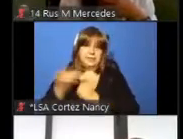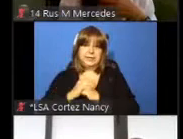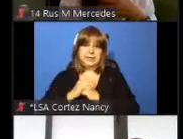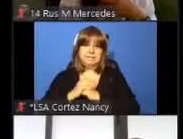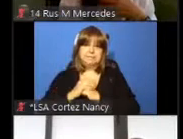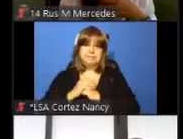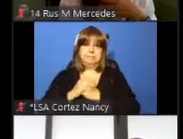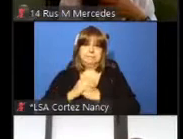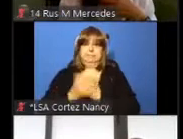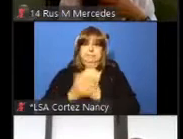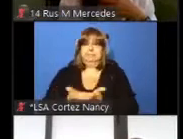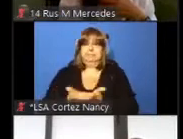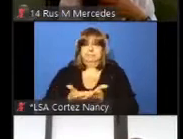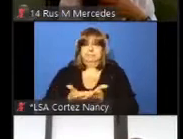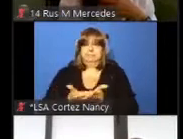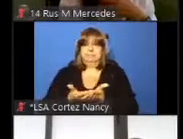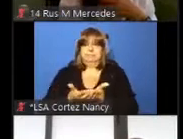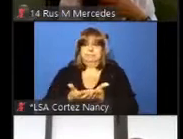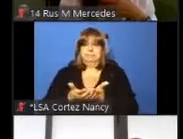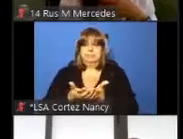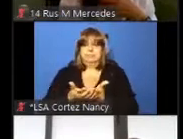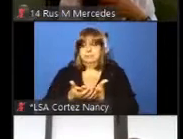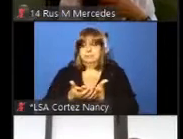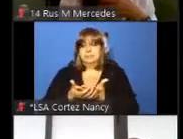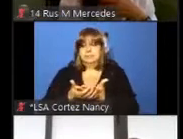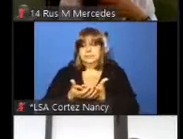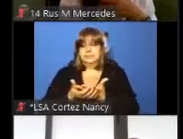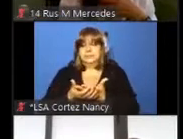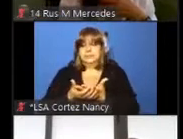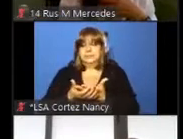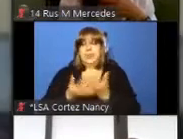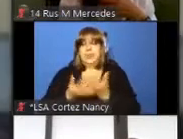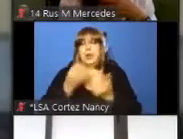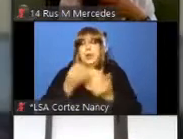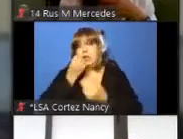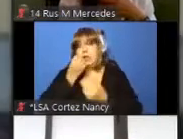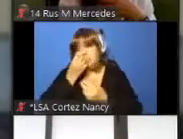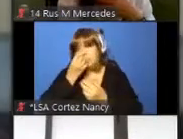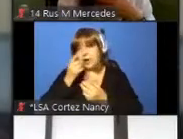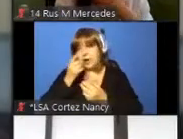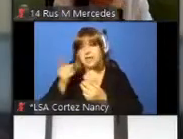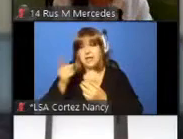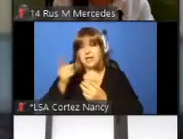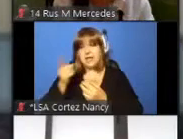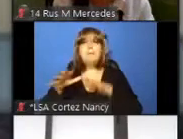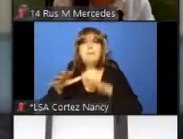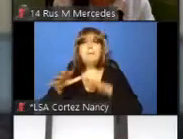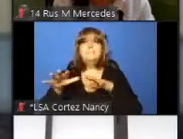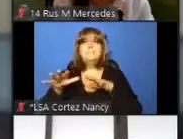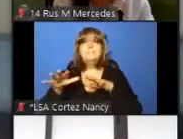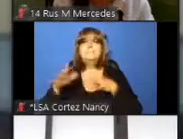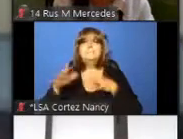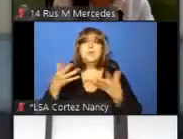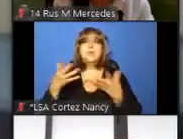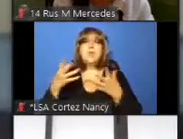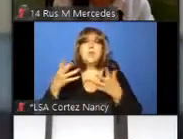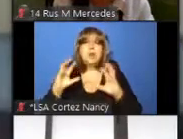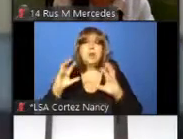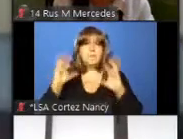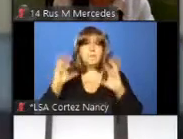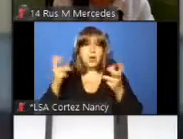costado muchísimo sería buscar no en florencia provoca odio provoca bronca porque es re